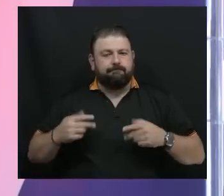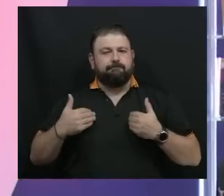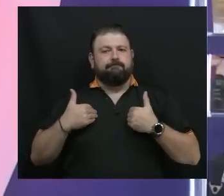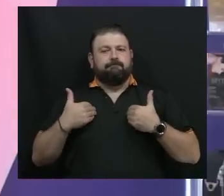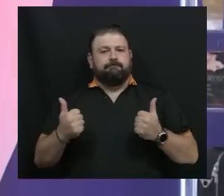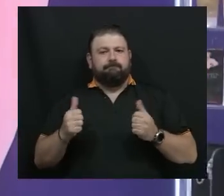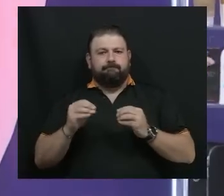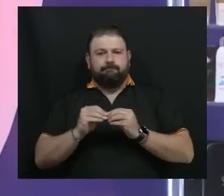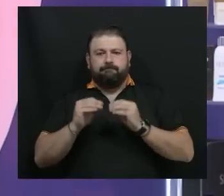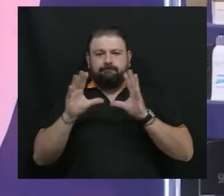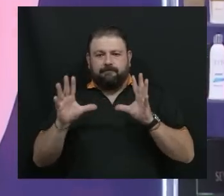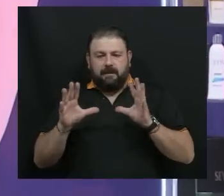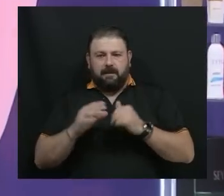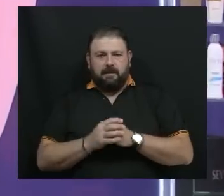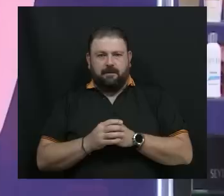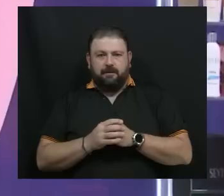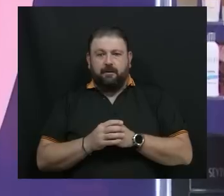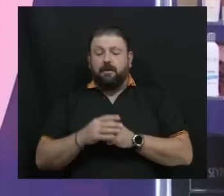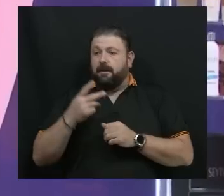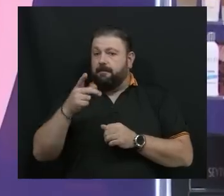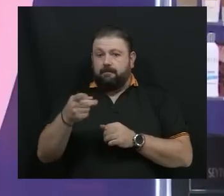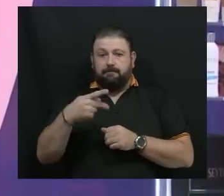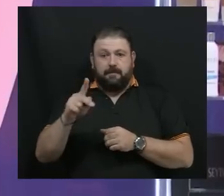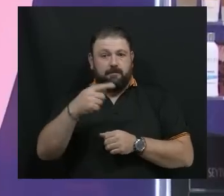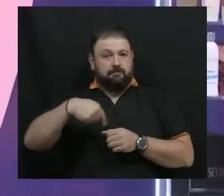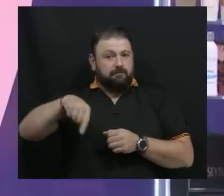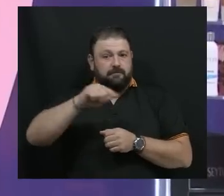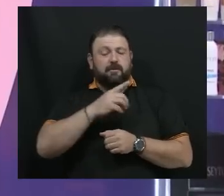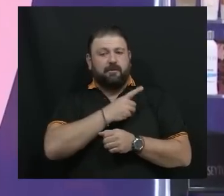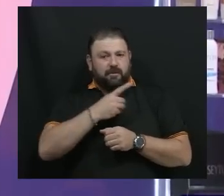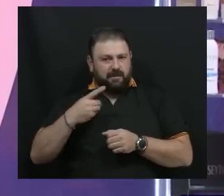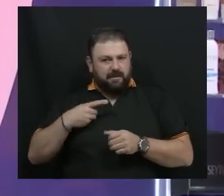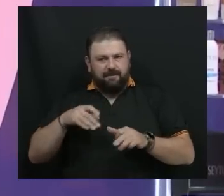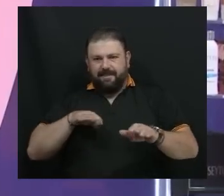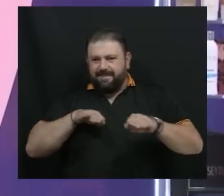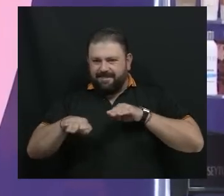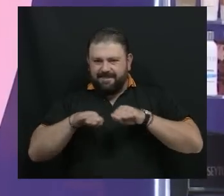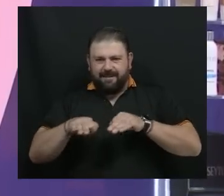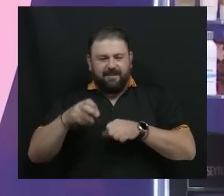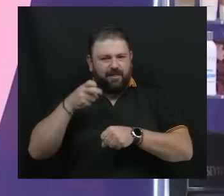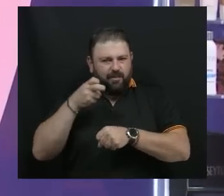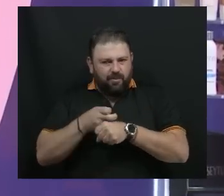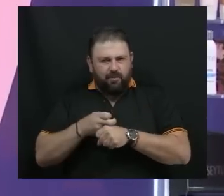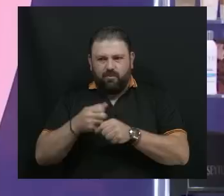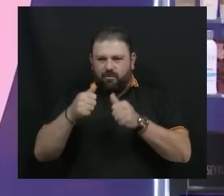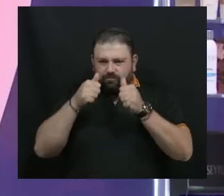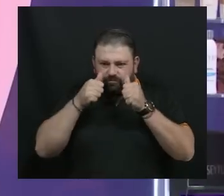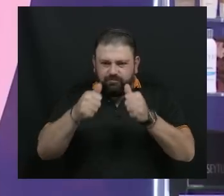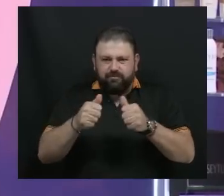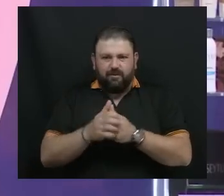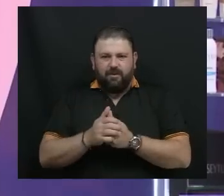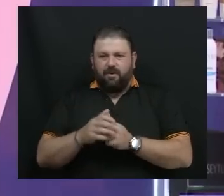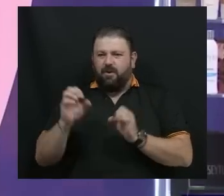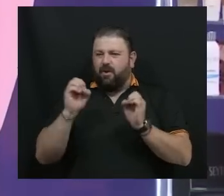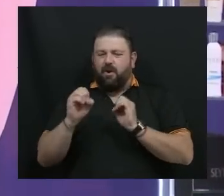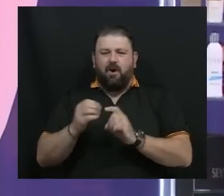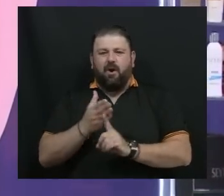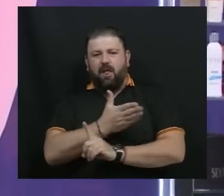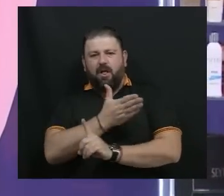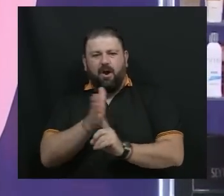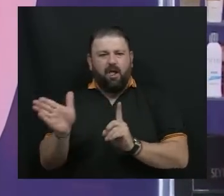que nos dejemos de distraer y sigamos adelante con la actitud que nos caracteriza en OmniLife. ¿Sale?